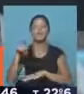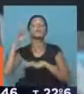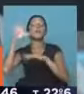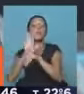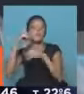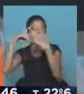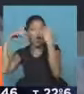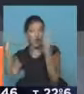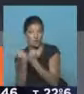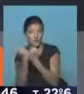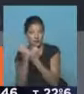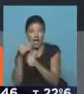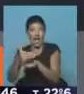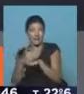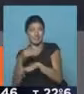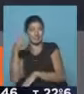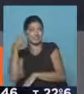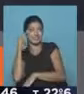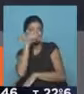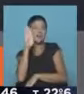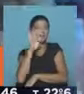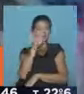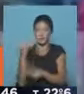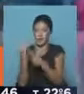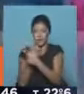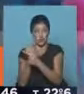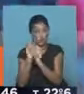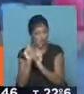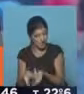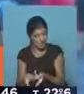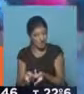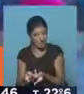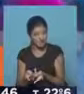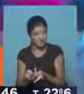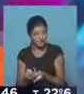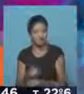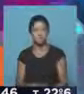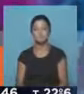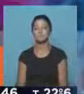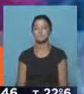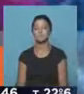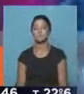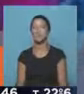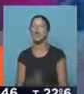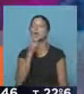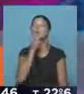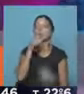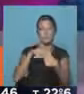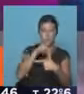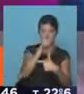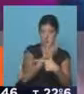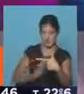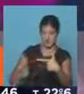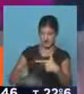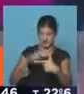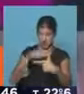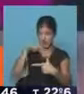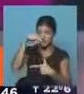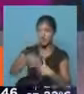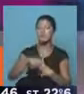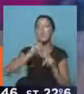y los Estados Unidos, que también están jugando una partida. No es casual que Kim Jong-un haya enviado o lanzado